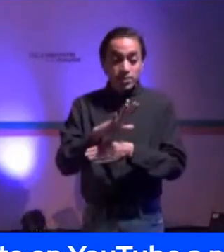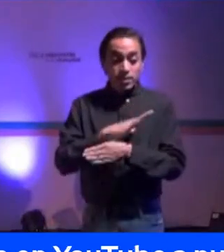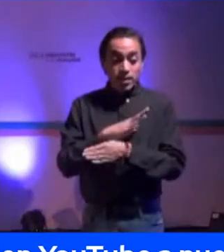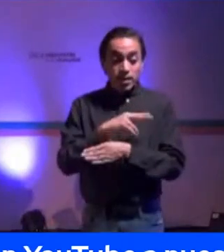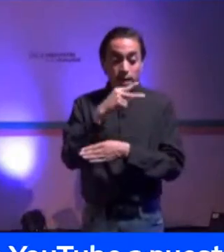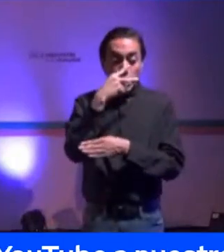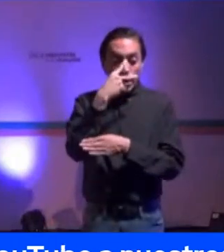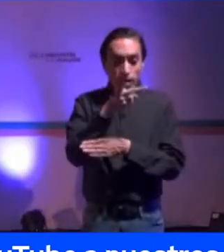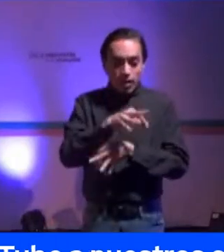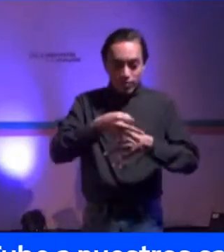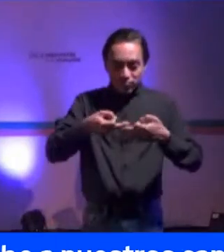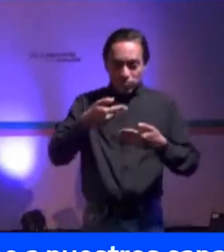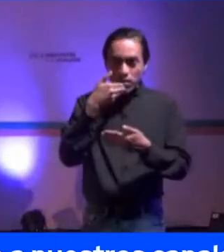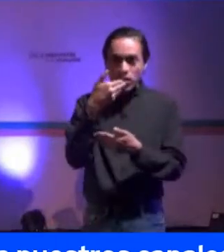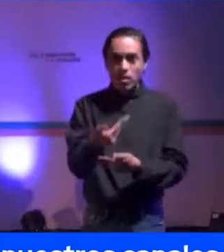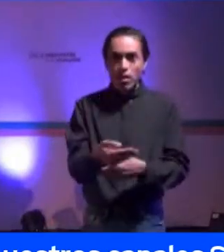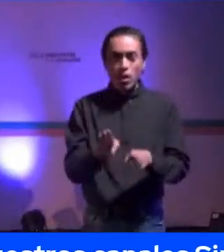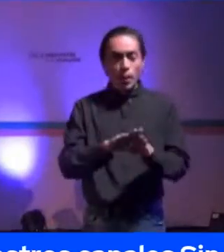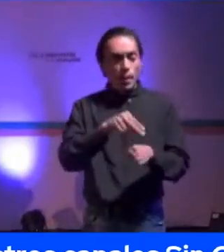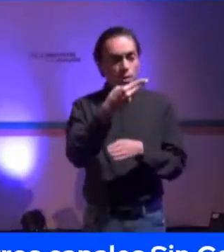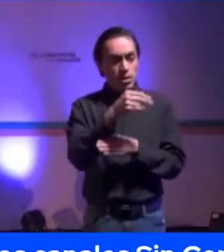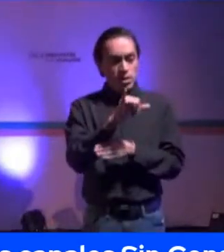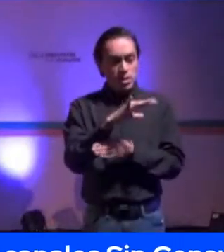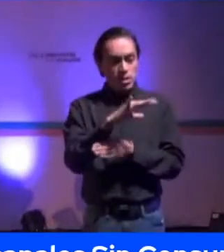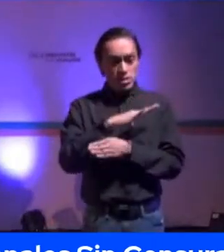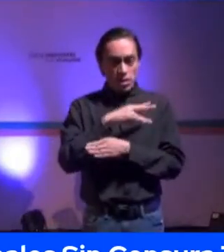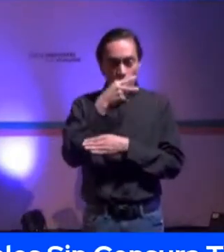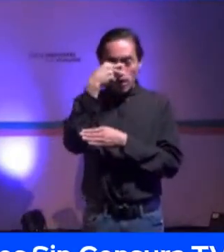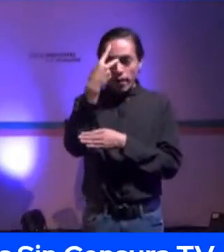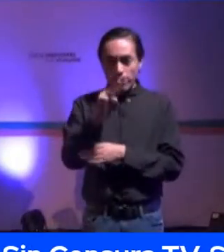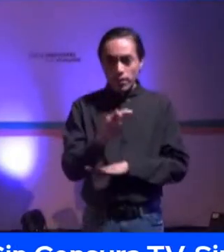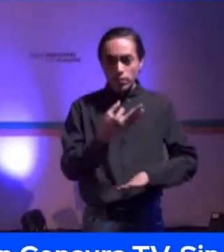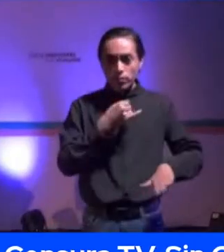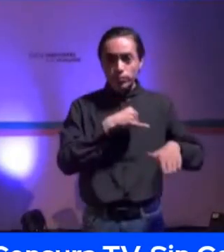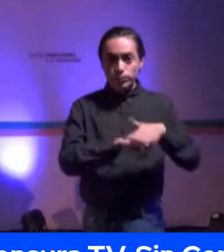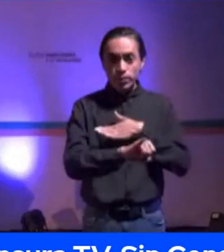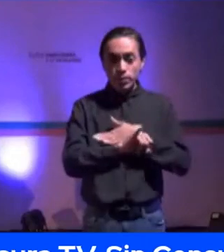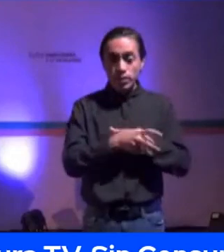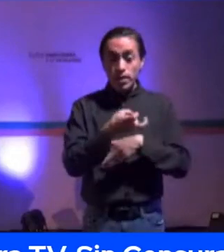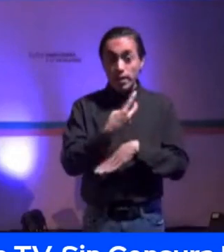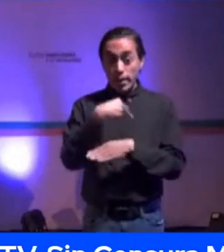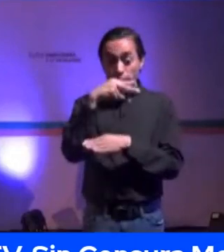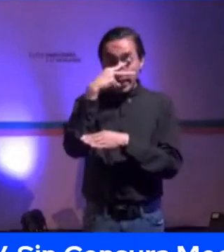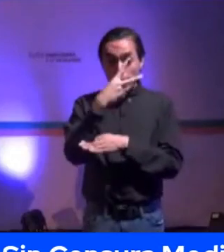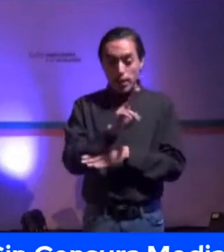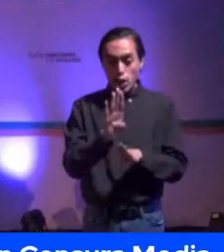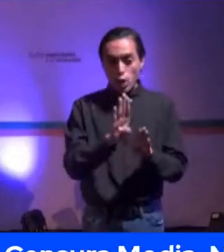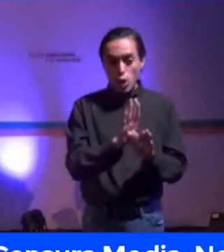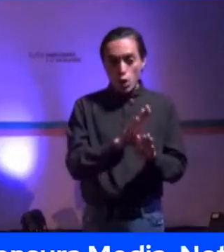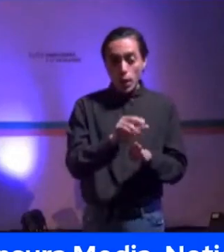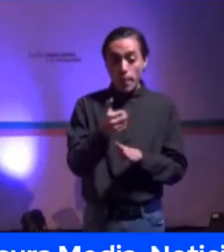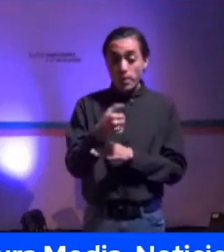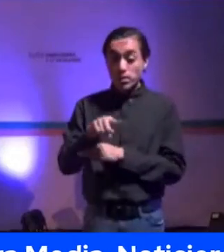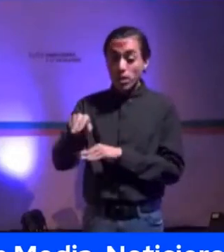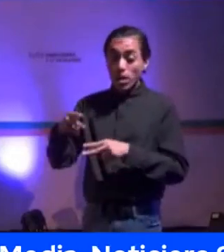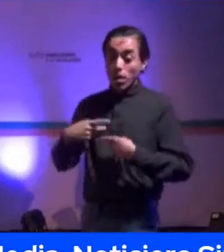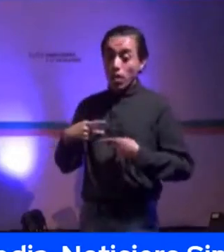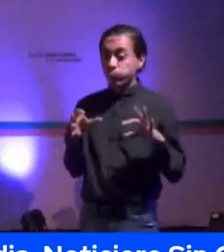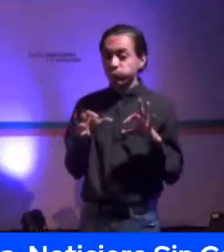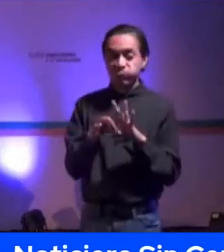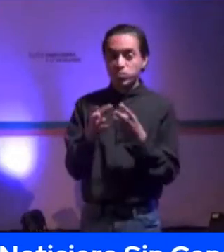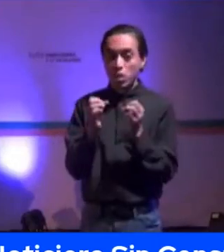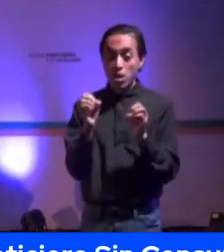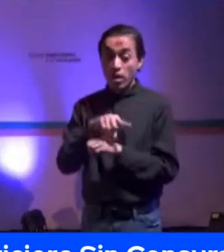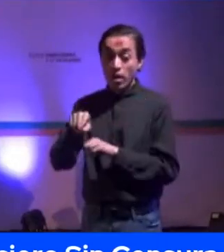o cómo llamarlo. Sí, el México profundo. Ese México que no, con el que no conectan estos que dicen tener